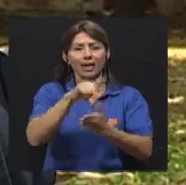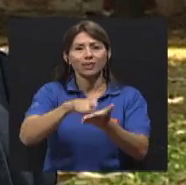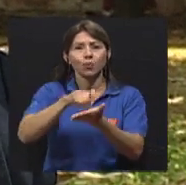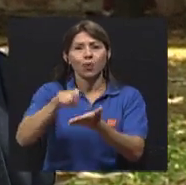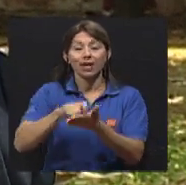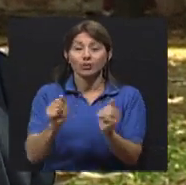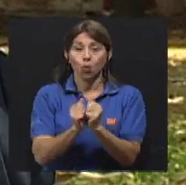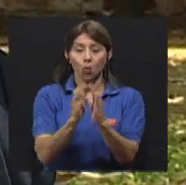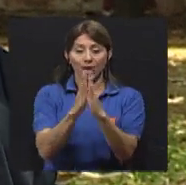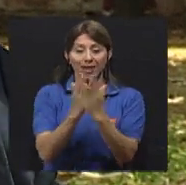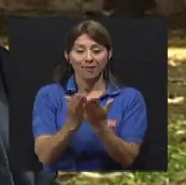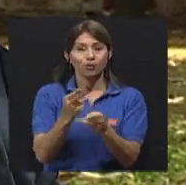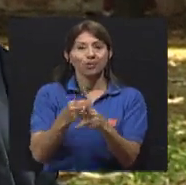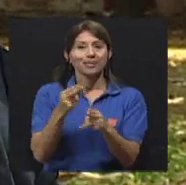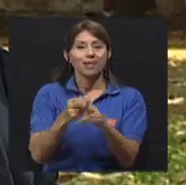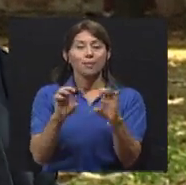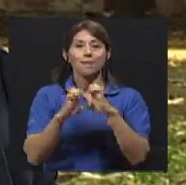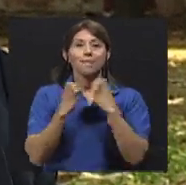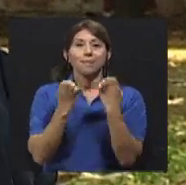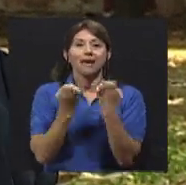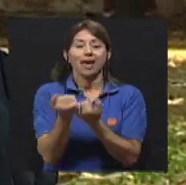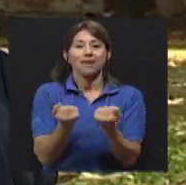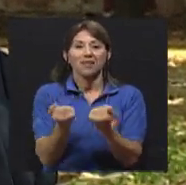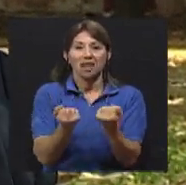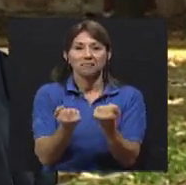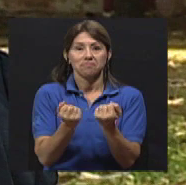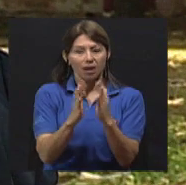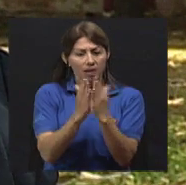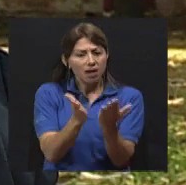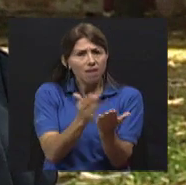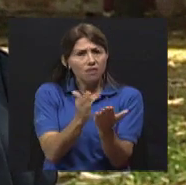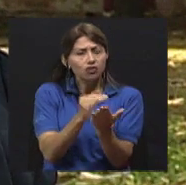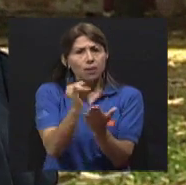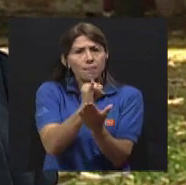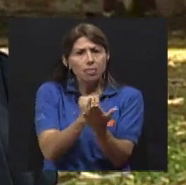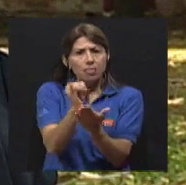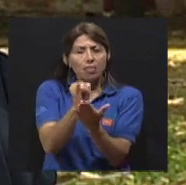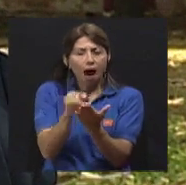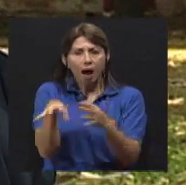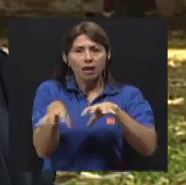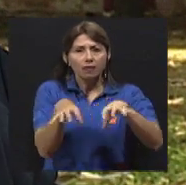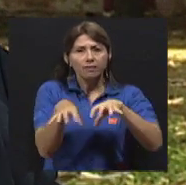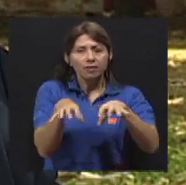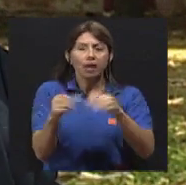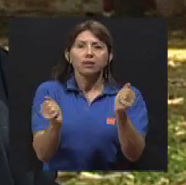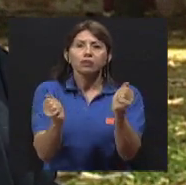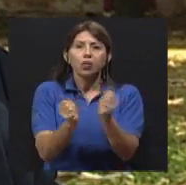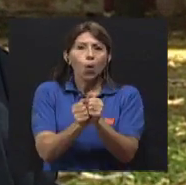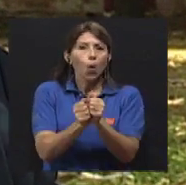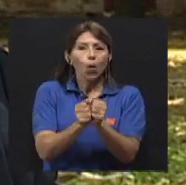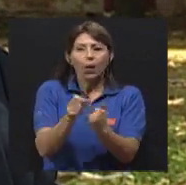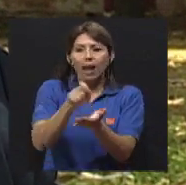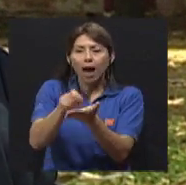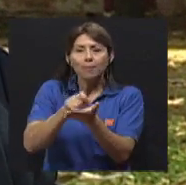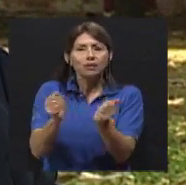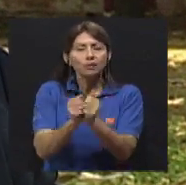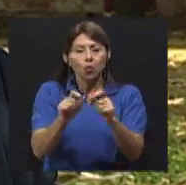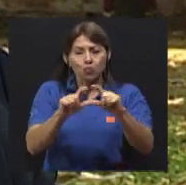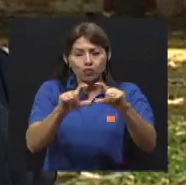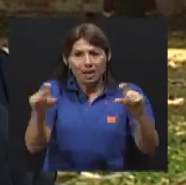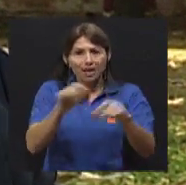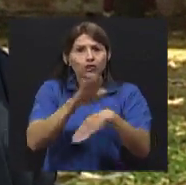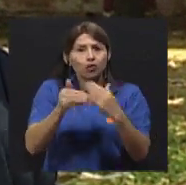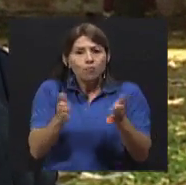libros de Brigada Vial. Libros de pintar, libros de actividades, y también con sus respectivos lápices y